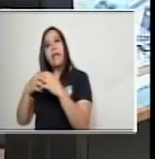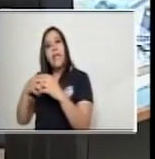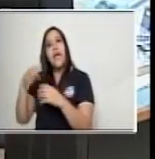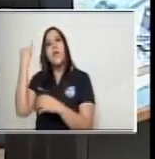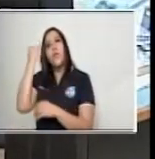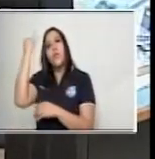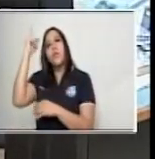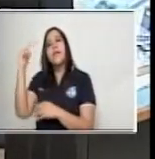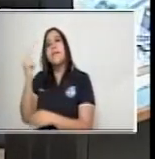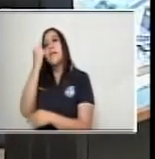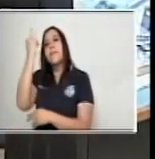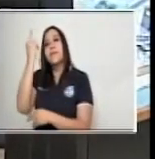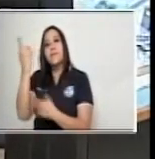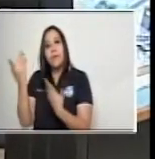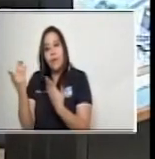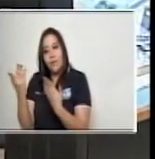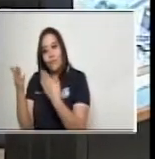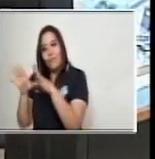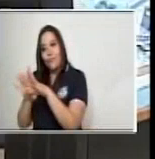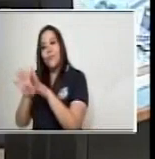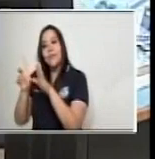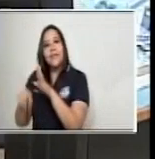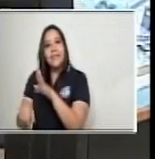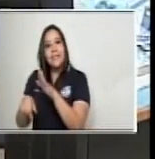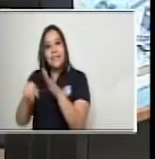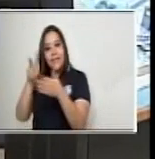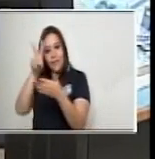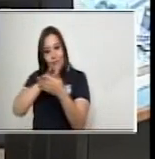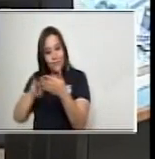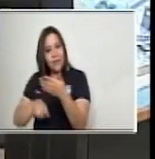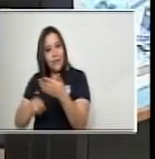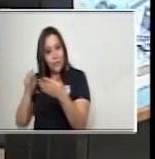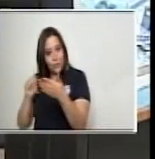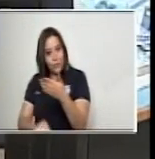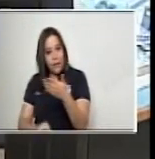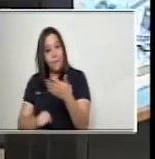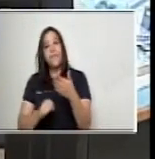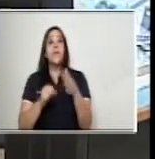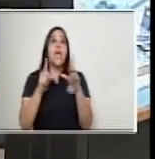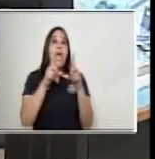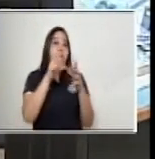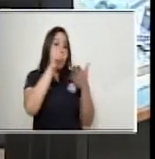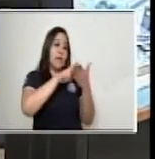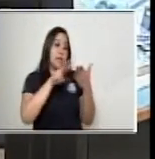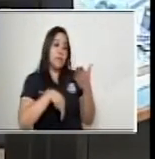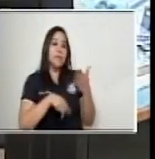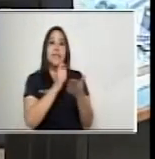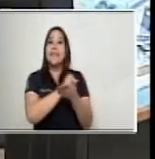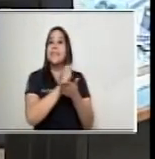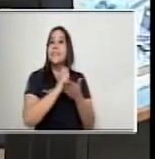con la información más importante del texto escrito. En los textos escritos hacemos uso